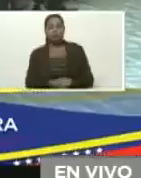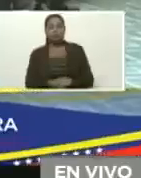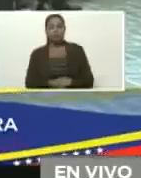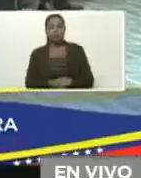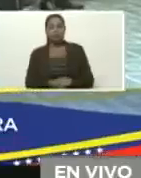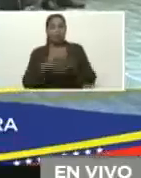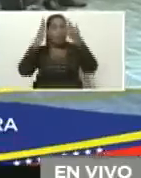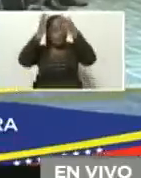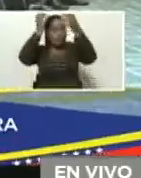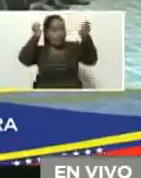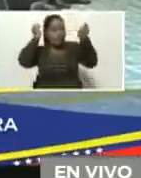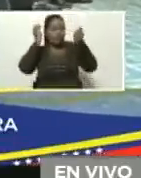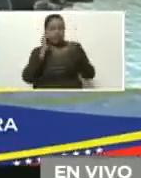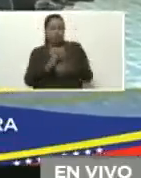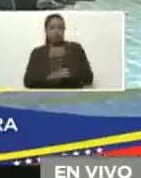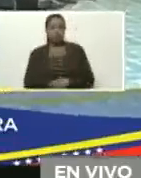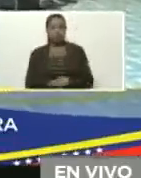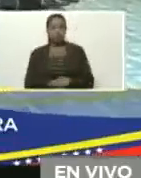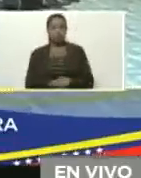embajadores